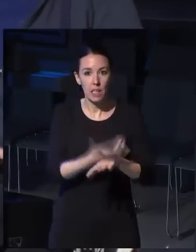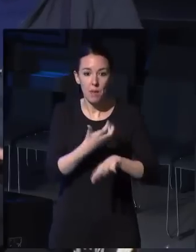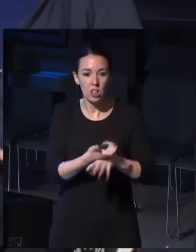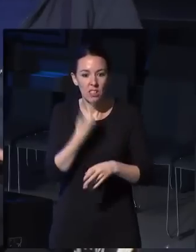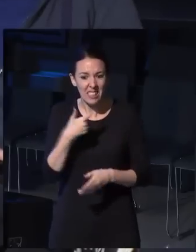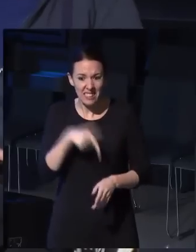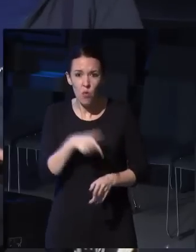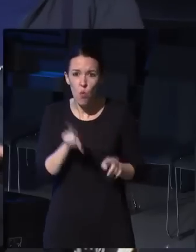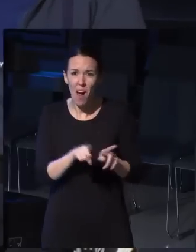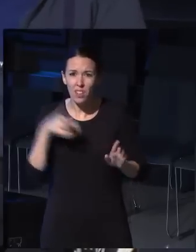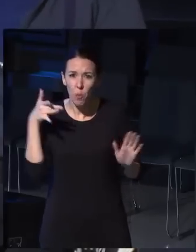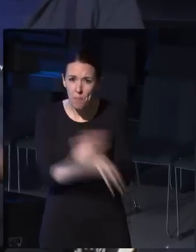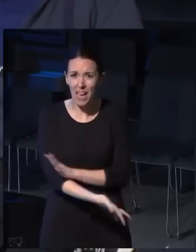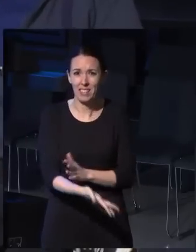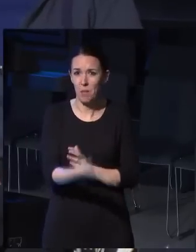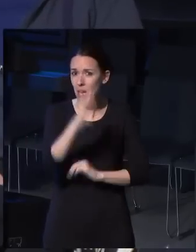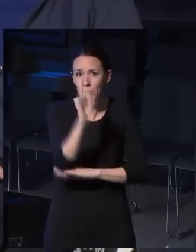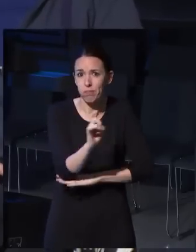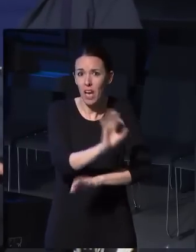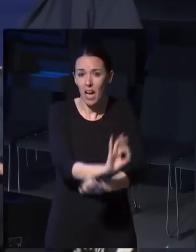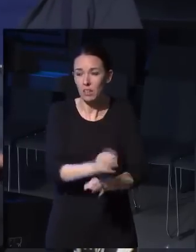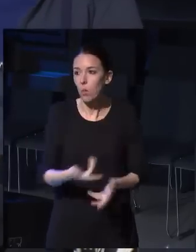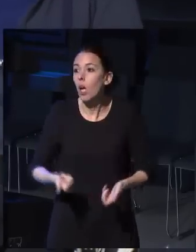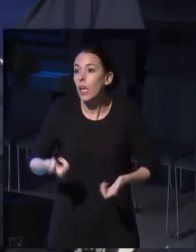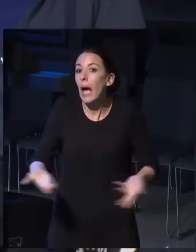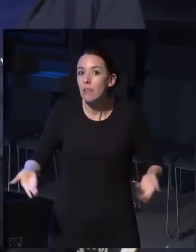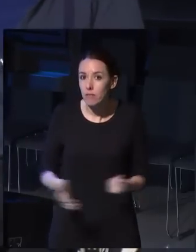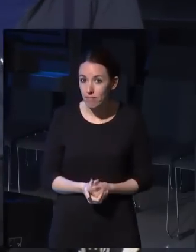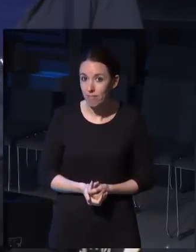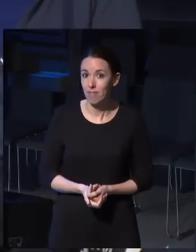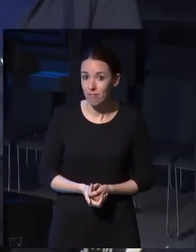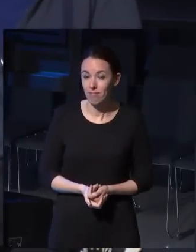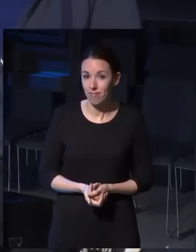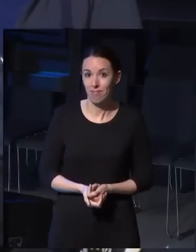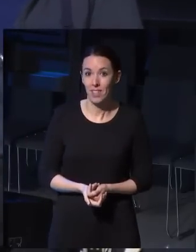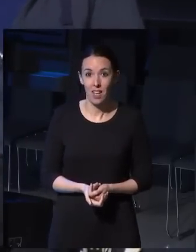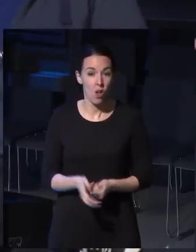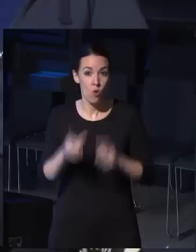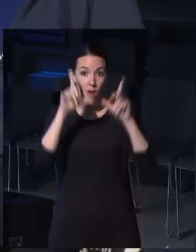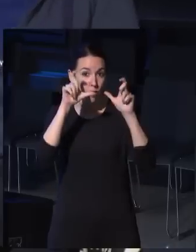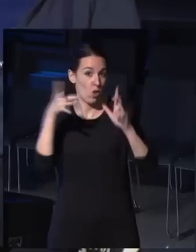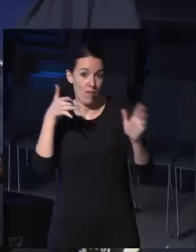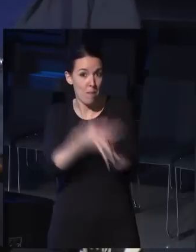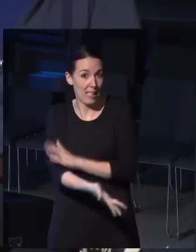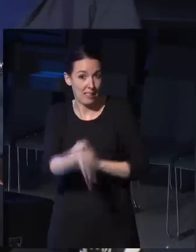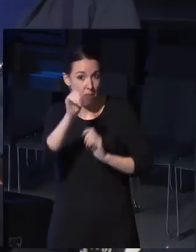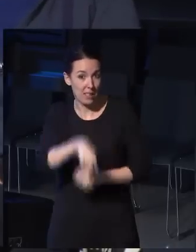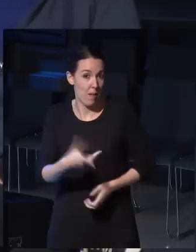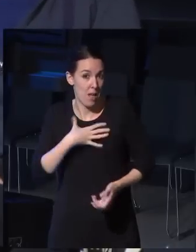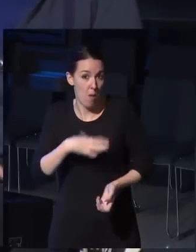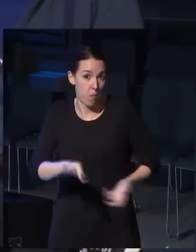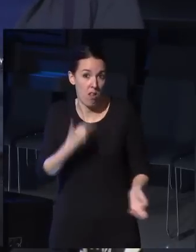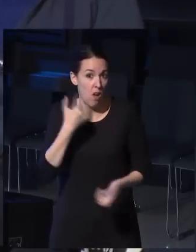esto se va a quedar para siempre. Bueno, sí, ¿y qué? Pero una fotografía también se queda para siempre y puedes salir con un huevo